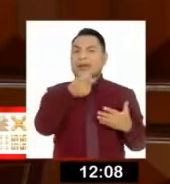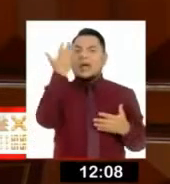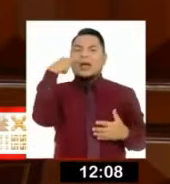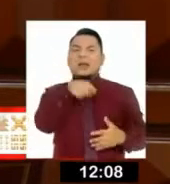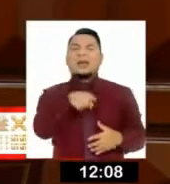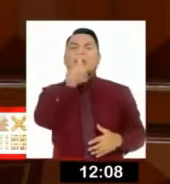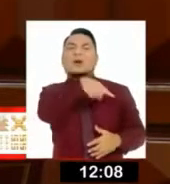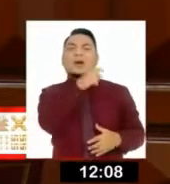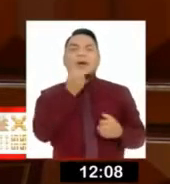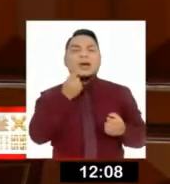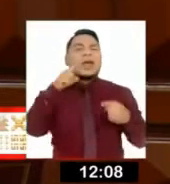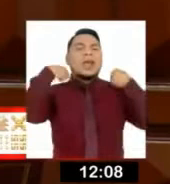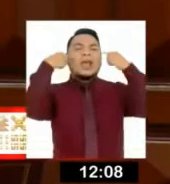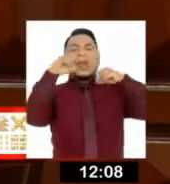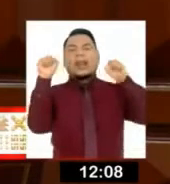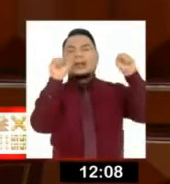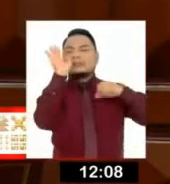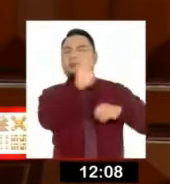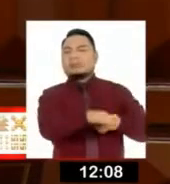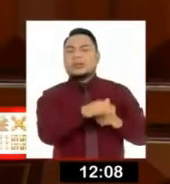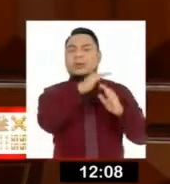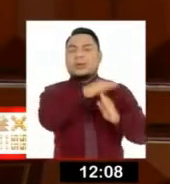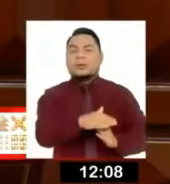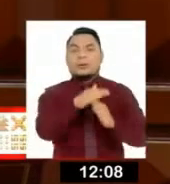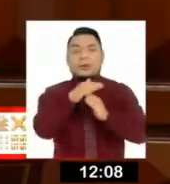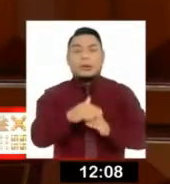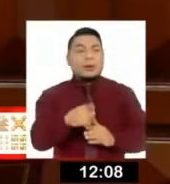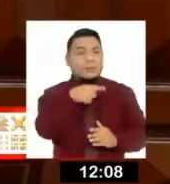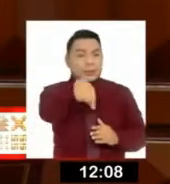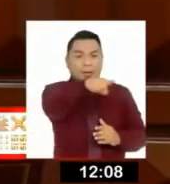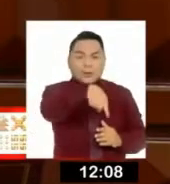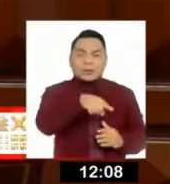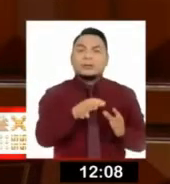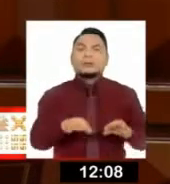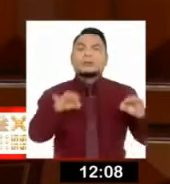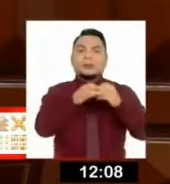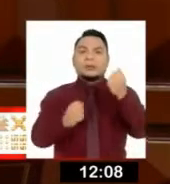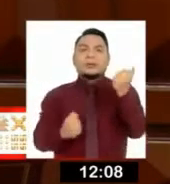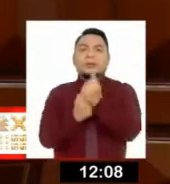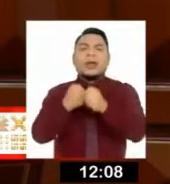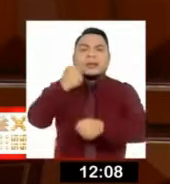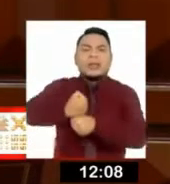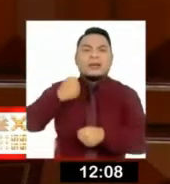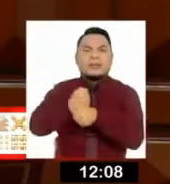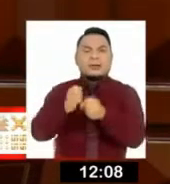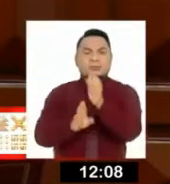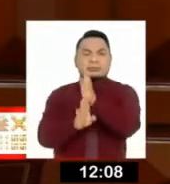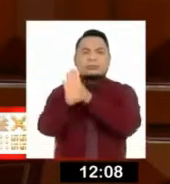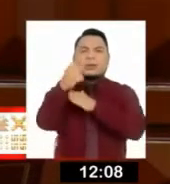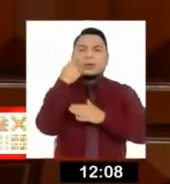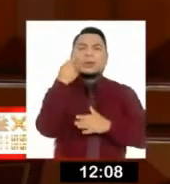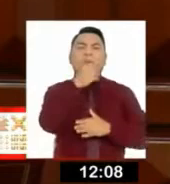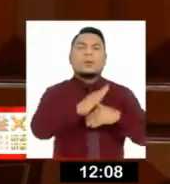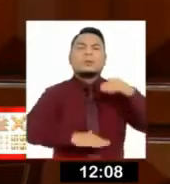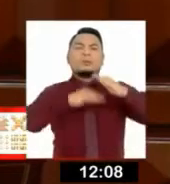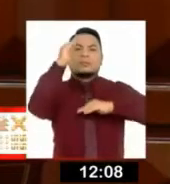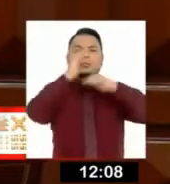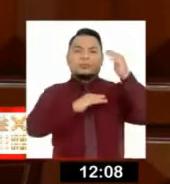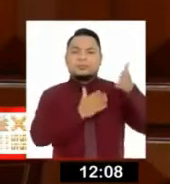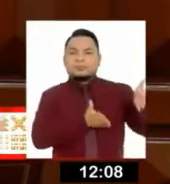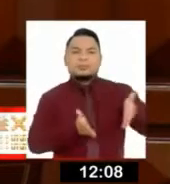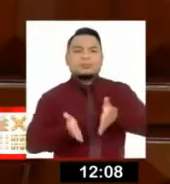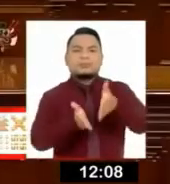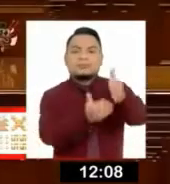indios, según aportando al Estado una contribución en trabajo conocida como conscripción